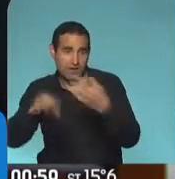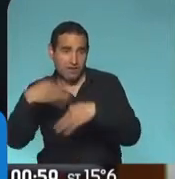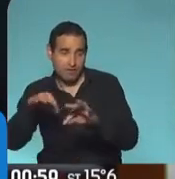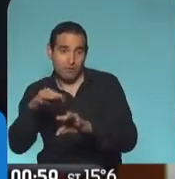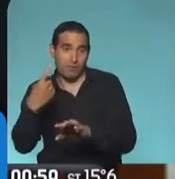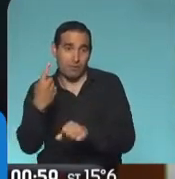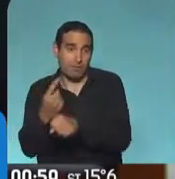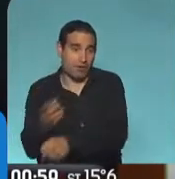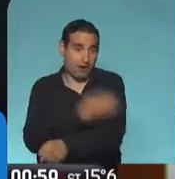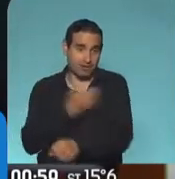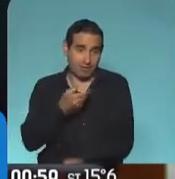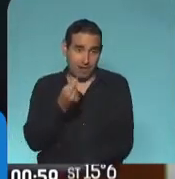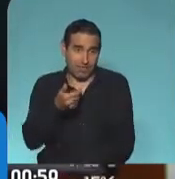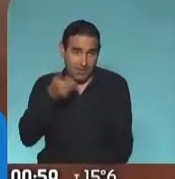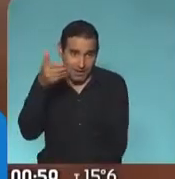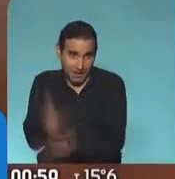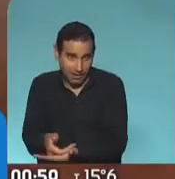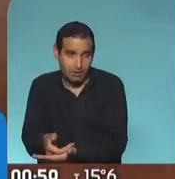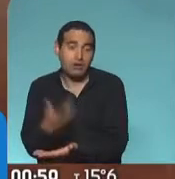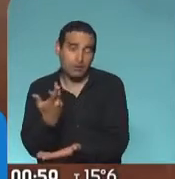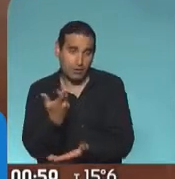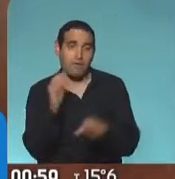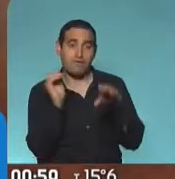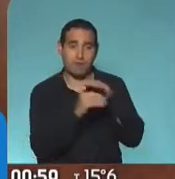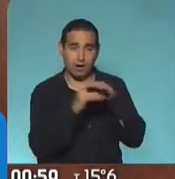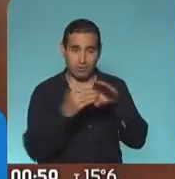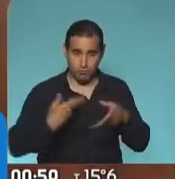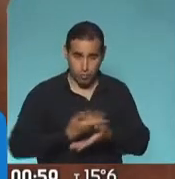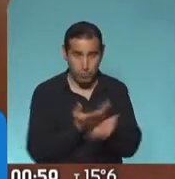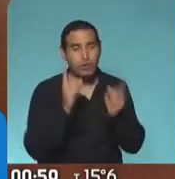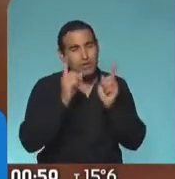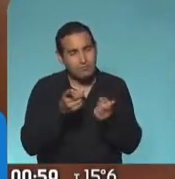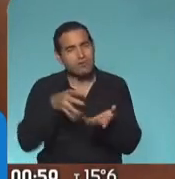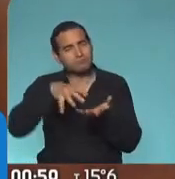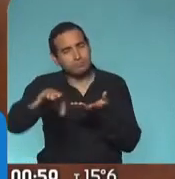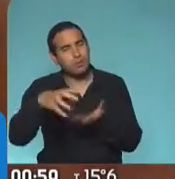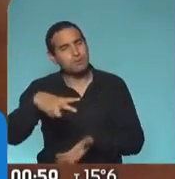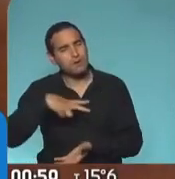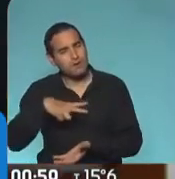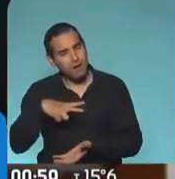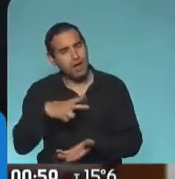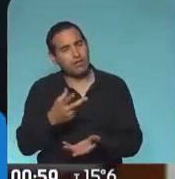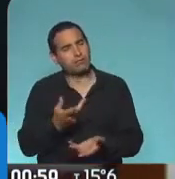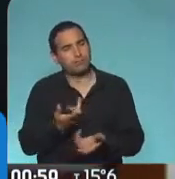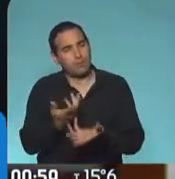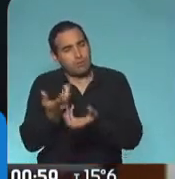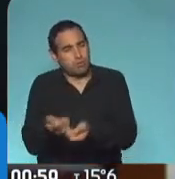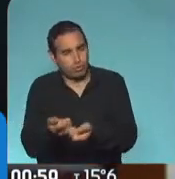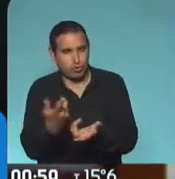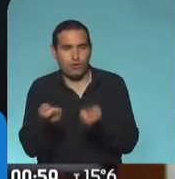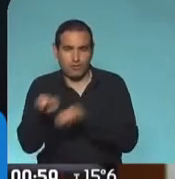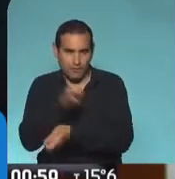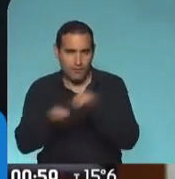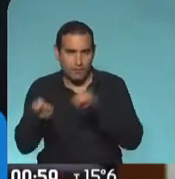es para eso hace falta no sólo que la banca pública sino también que el sector privado inyecte del sistema financiero